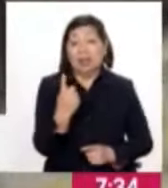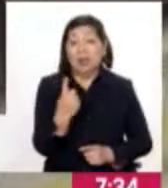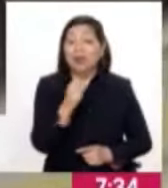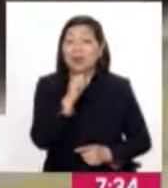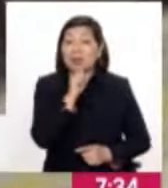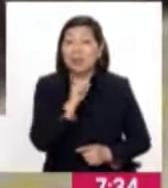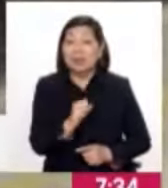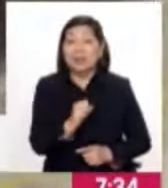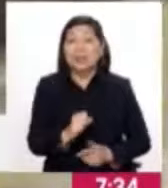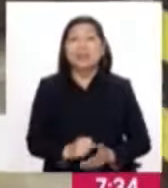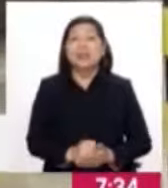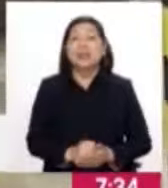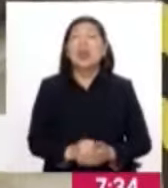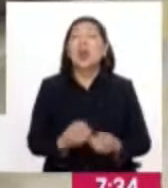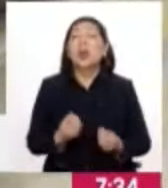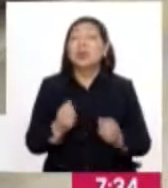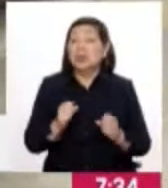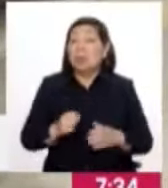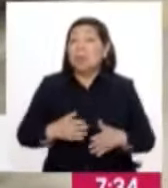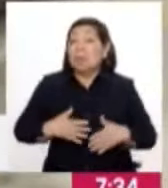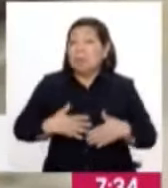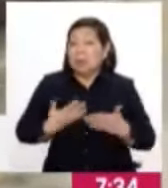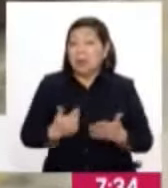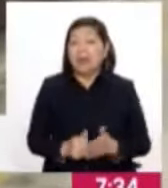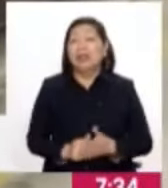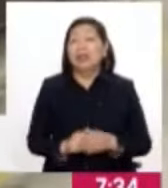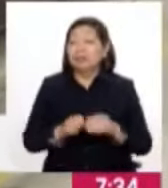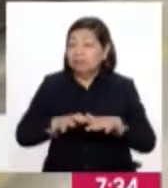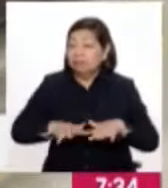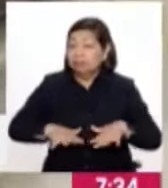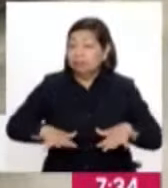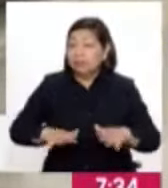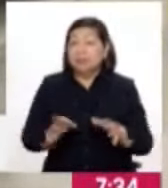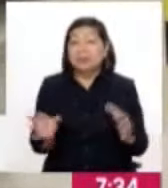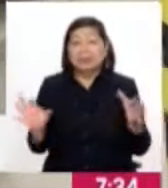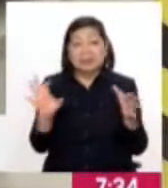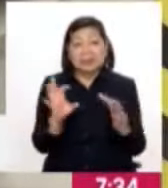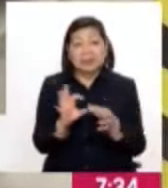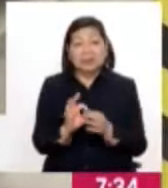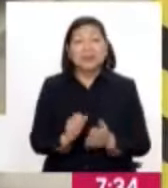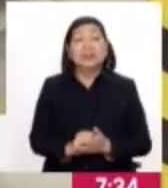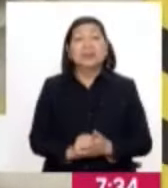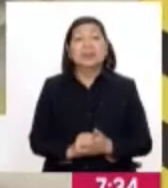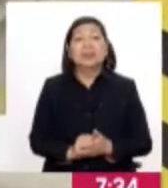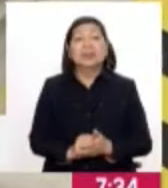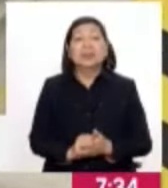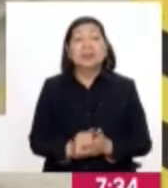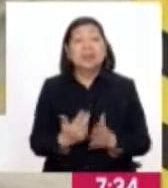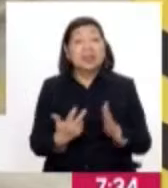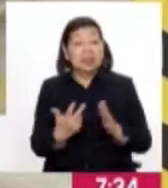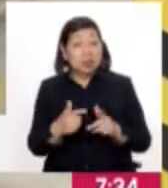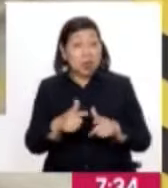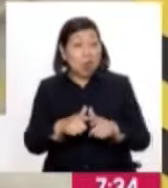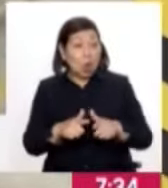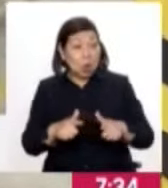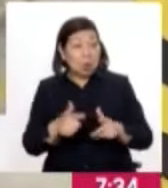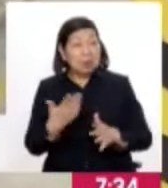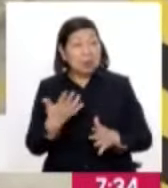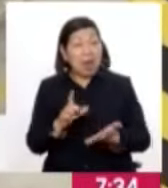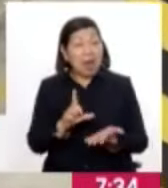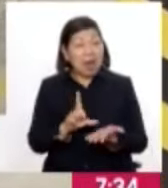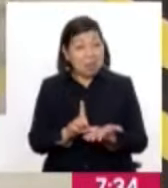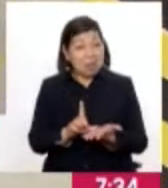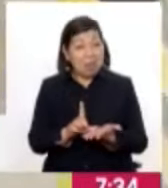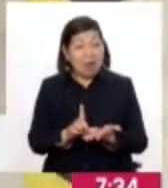de diciembre de este mes, con posibilidades, por supuesto, que se extiende esta alianza que tenemos con Farenet en sus 13 locales alrededor de